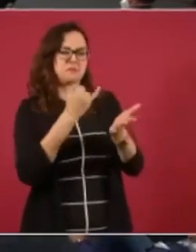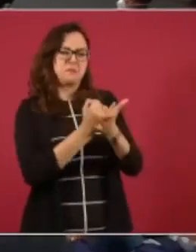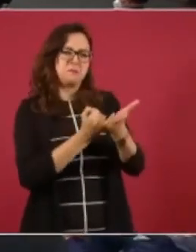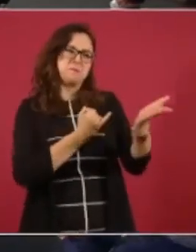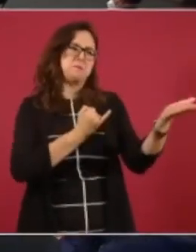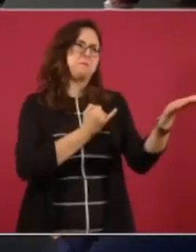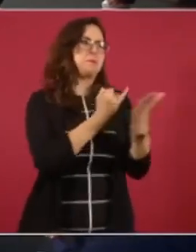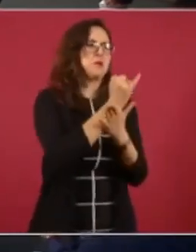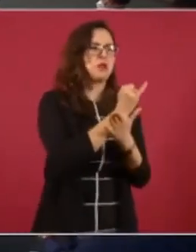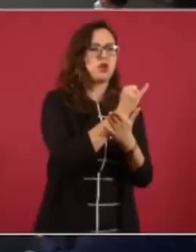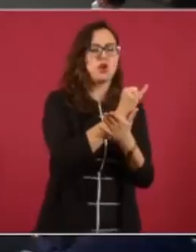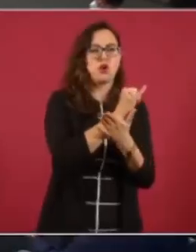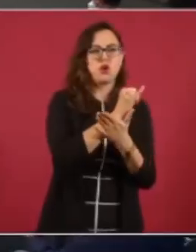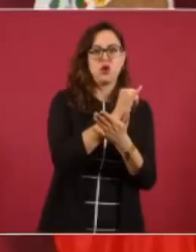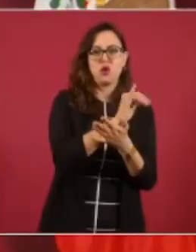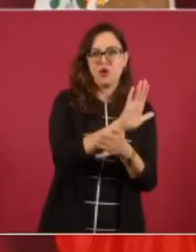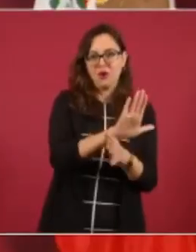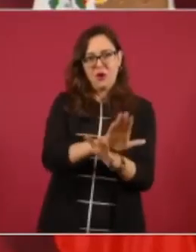sus ideologías